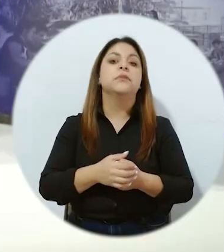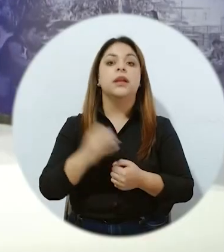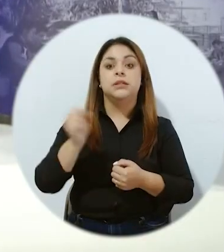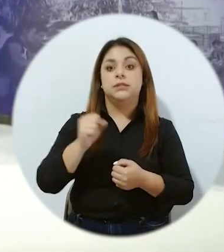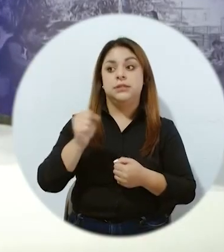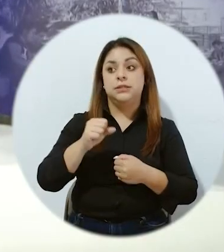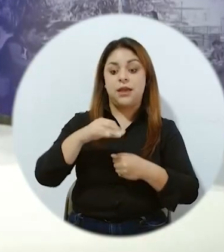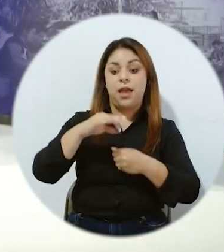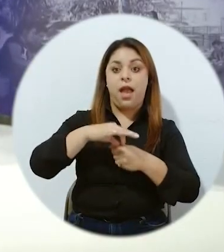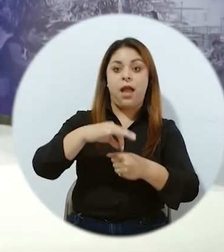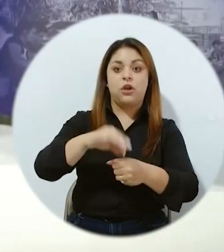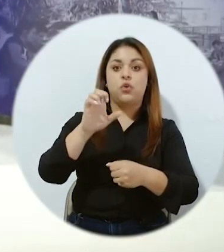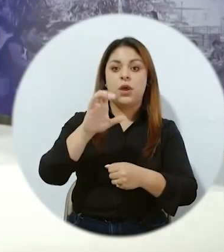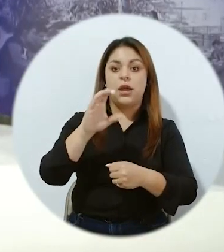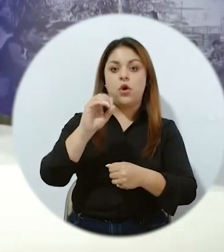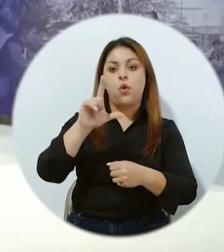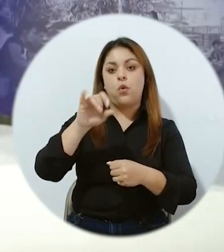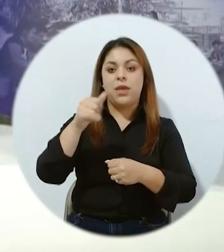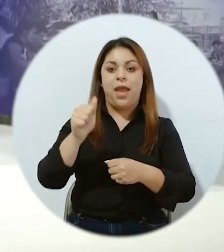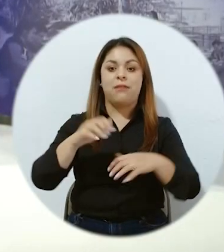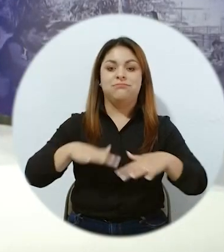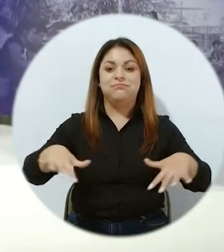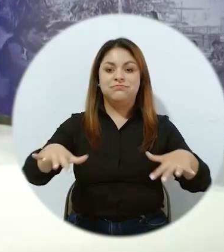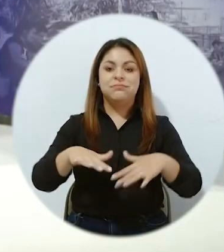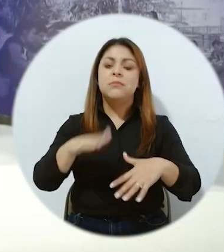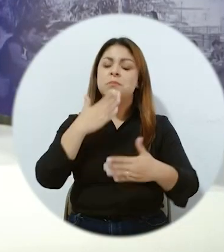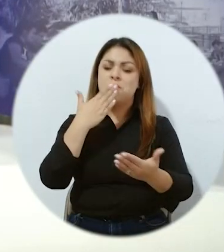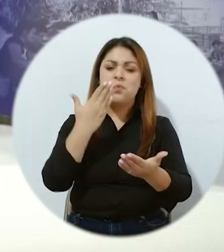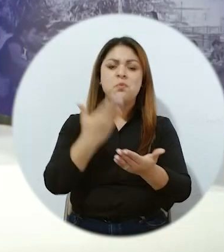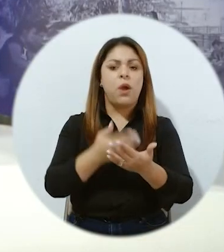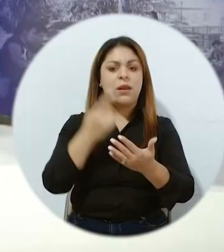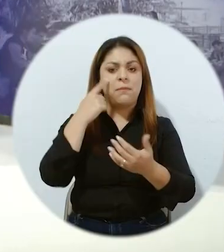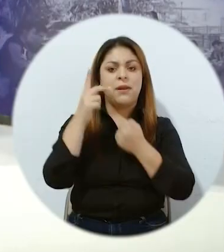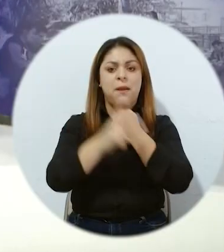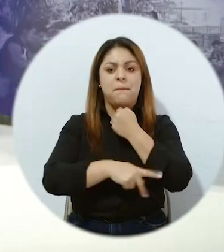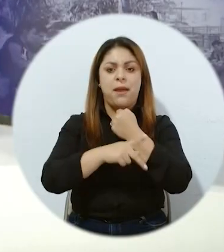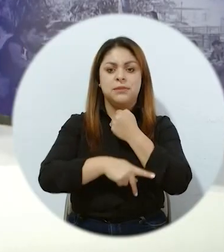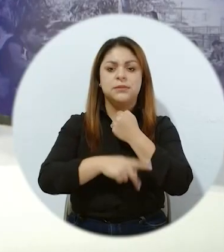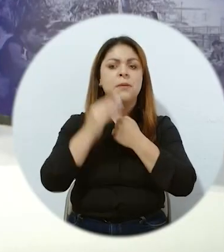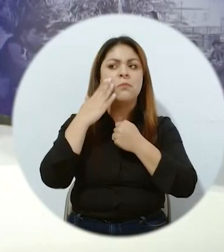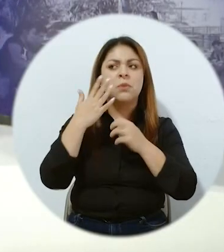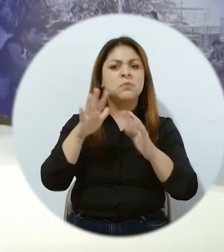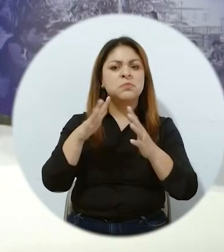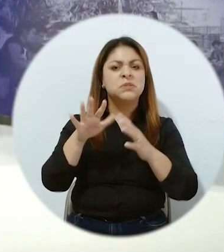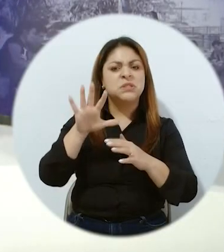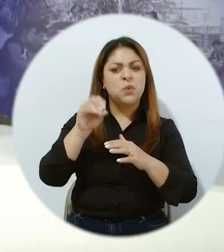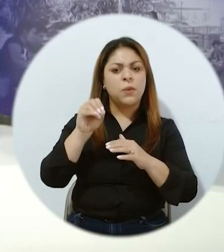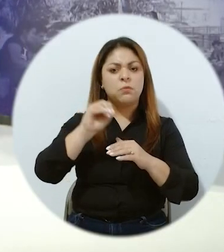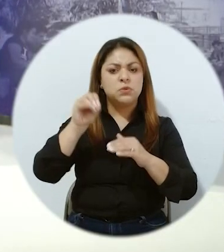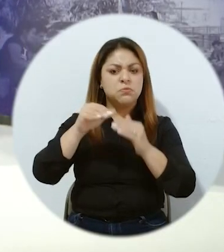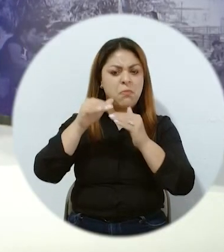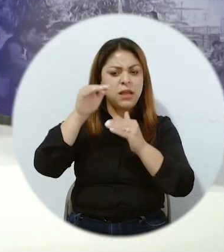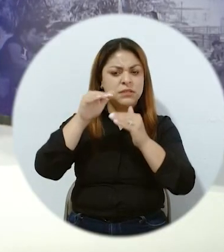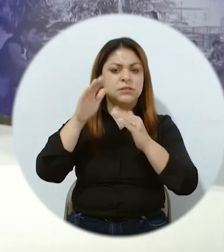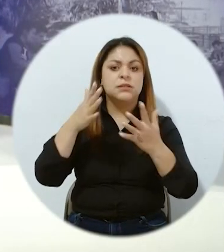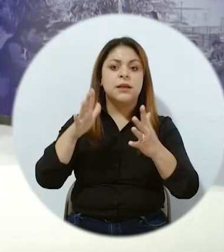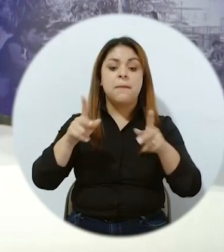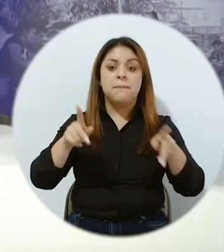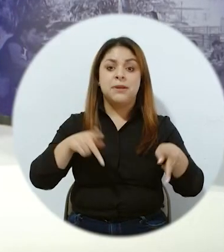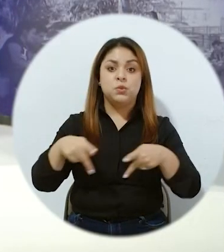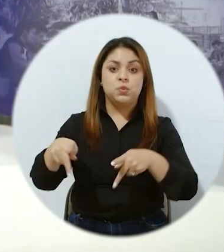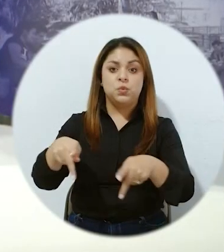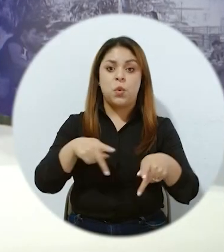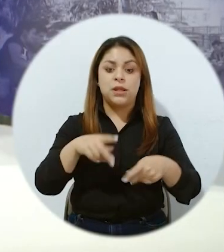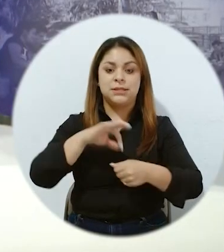la agroecología es muy viable en el país porque un poquito más del 50% de